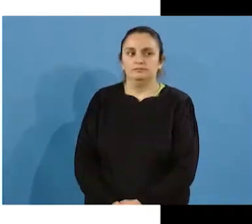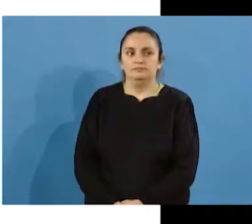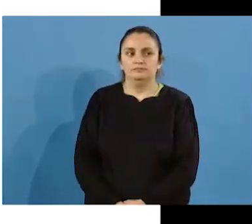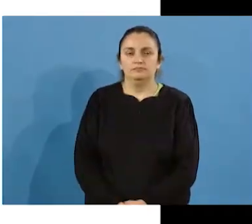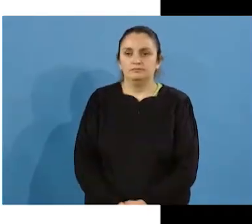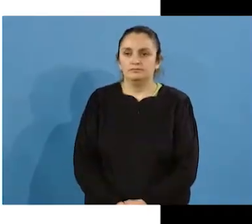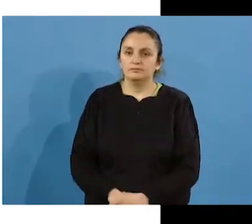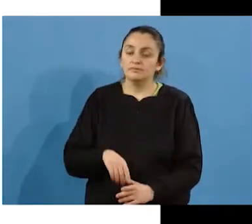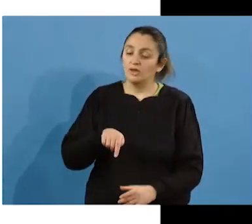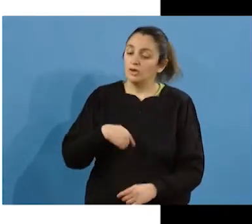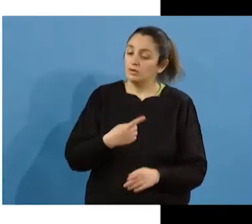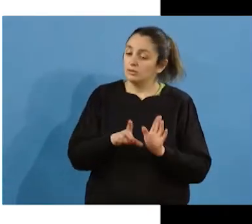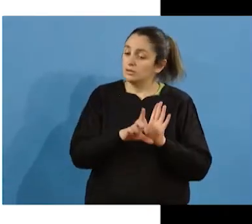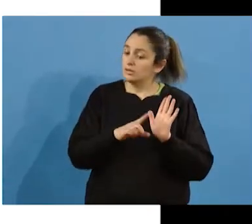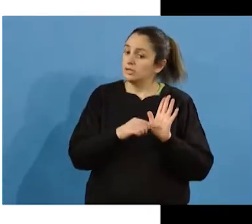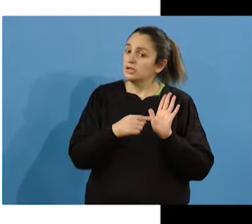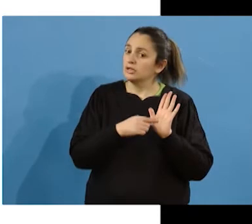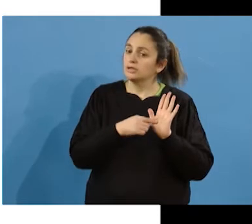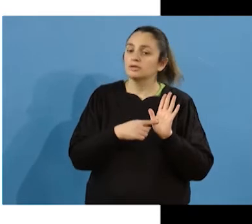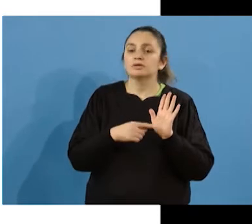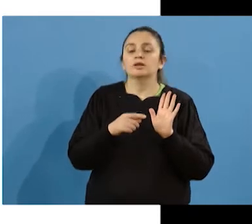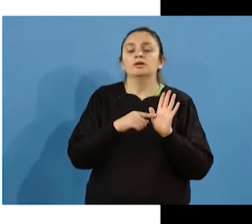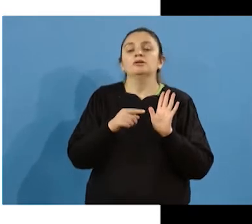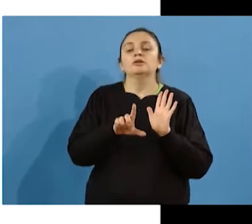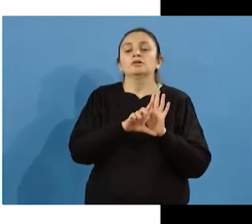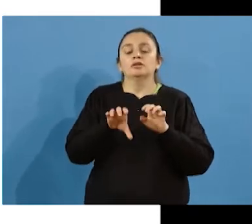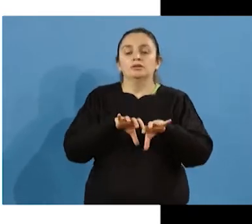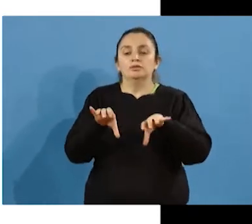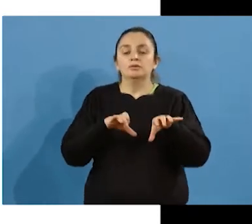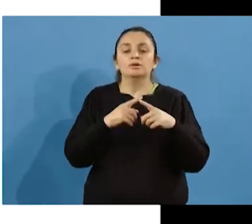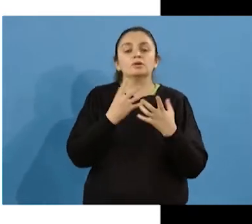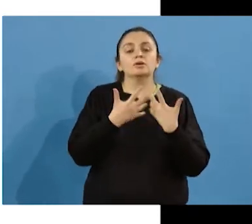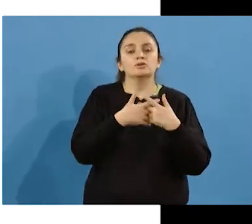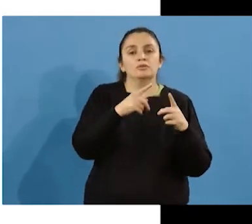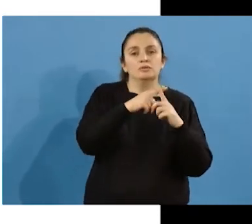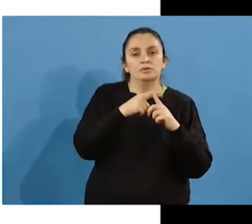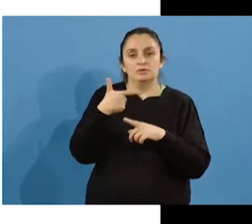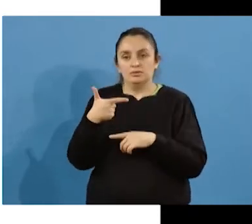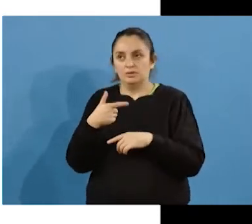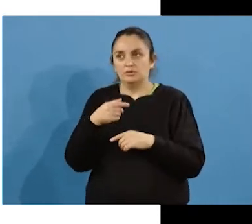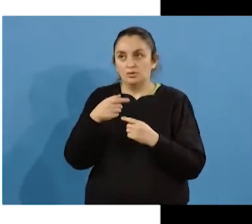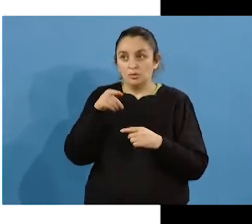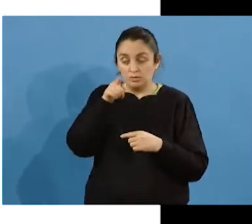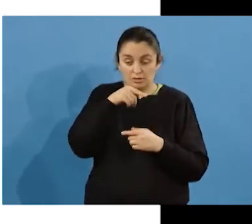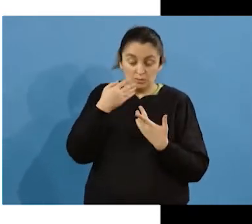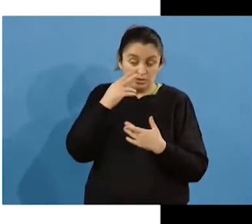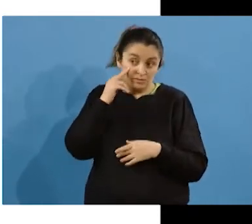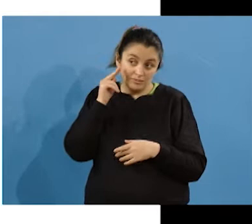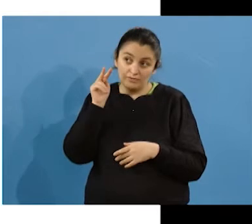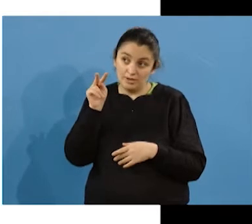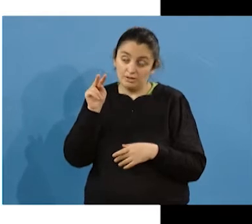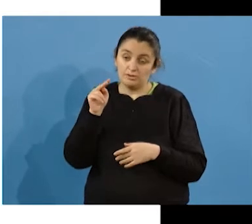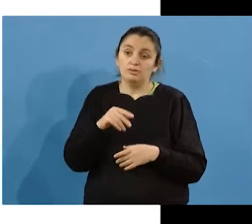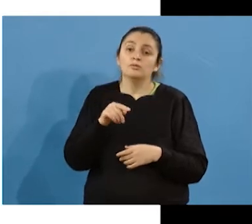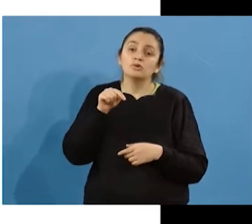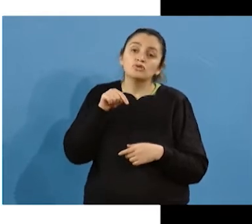otra propiedad de la propiedad distributiva respecto a la multiplicación es la división vigencia y la tienen expresada pero yo les he